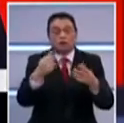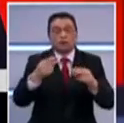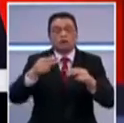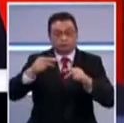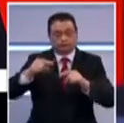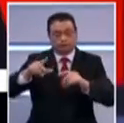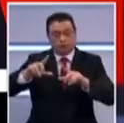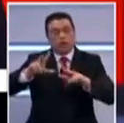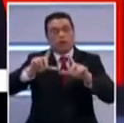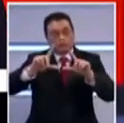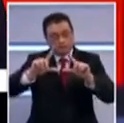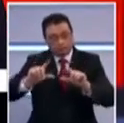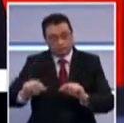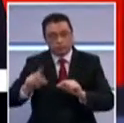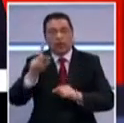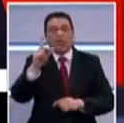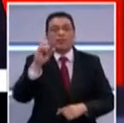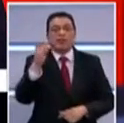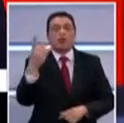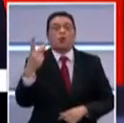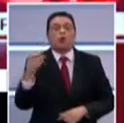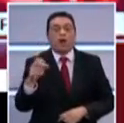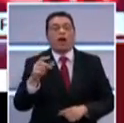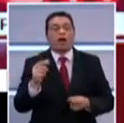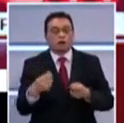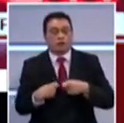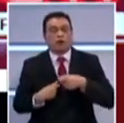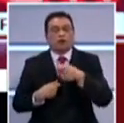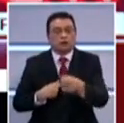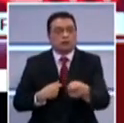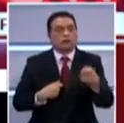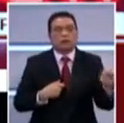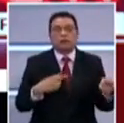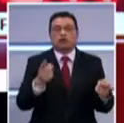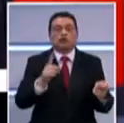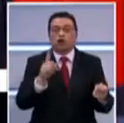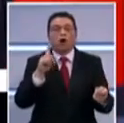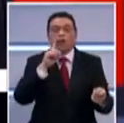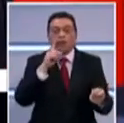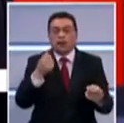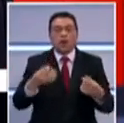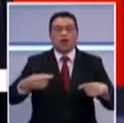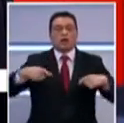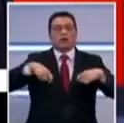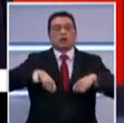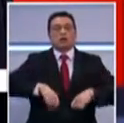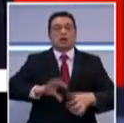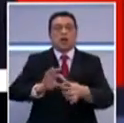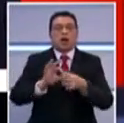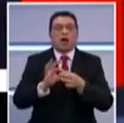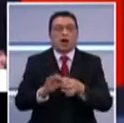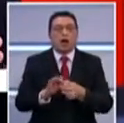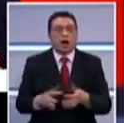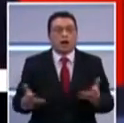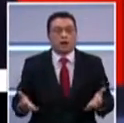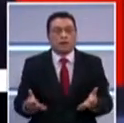de la deuda que debe adquirir codelco en razón de que no tiene excedentes y